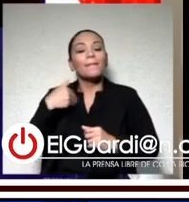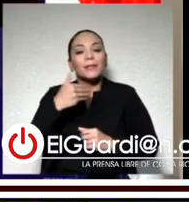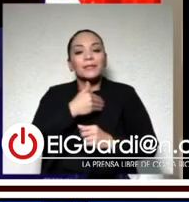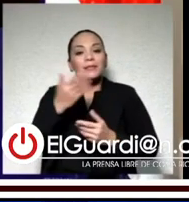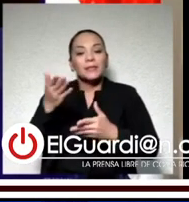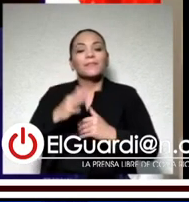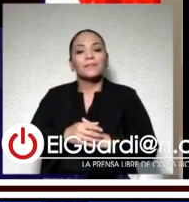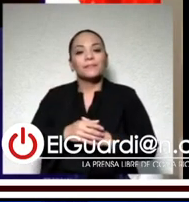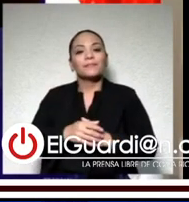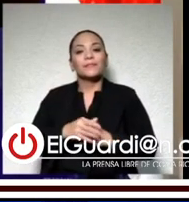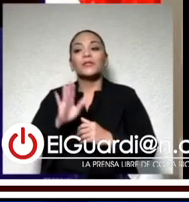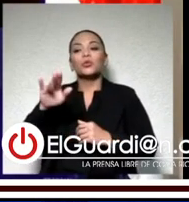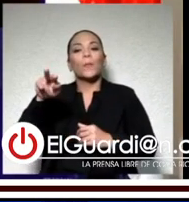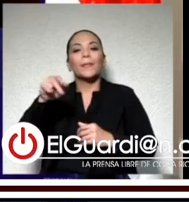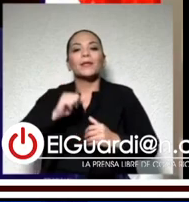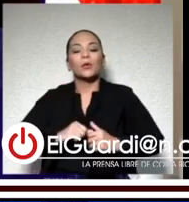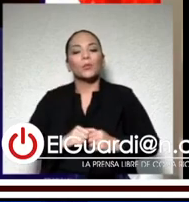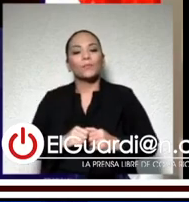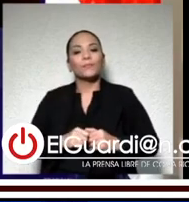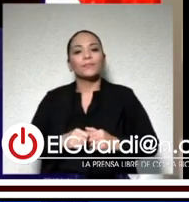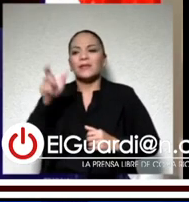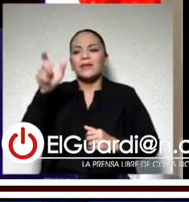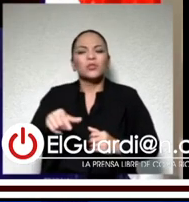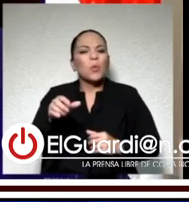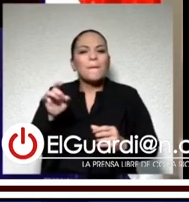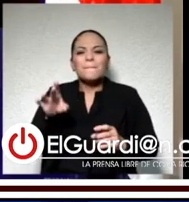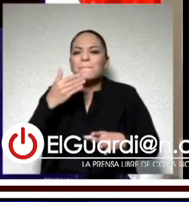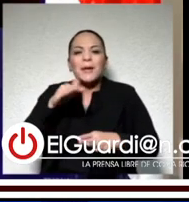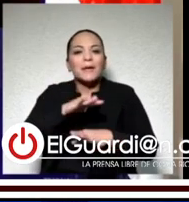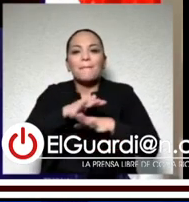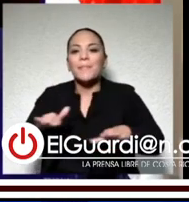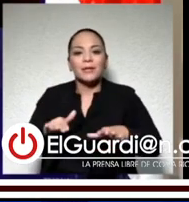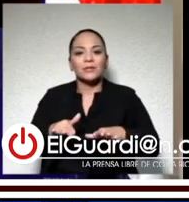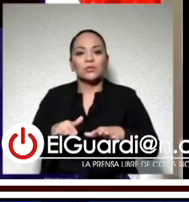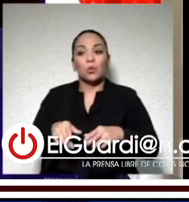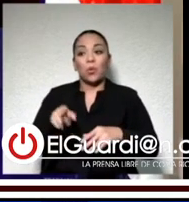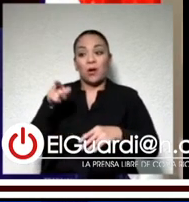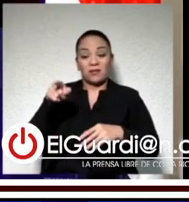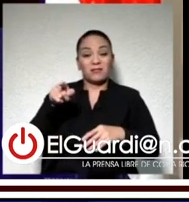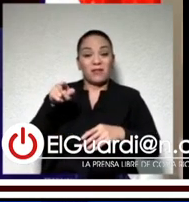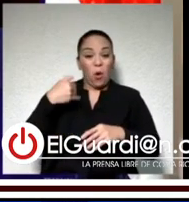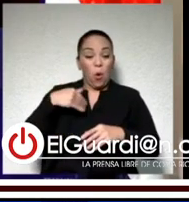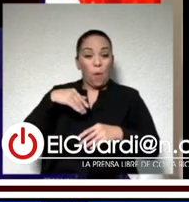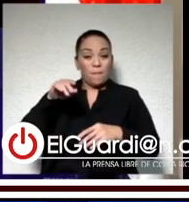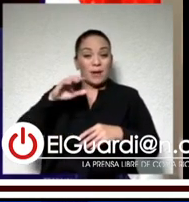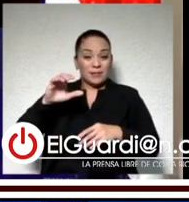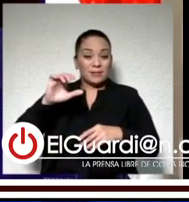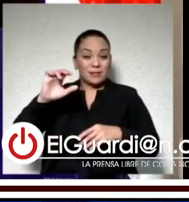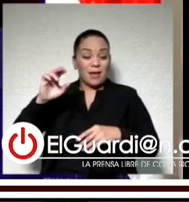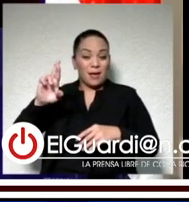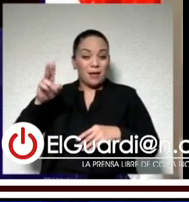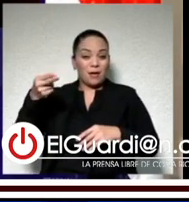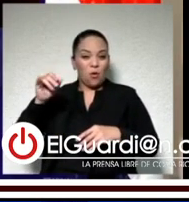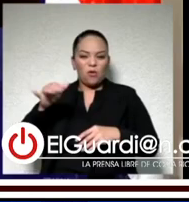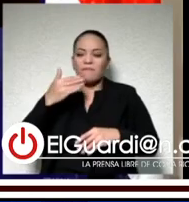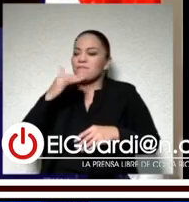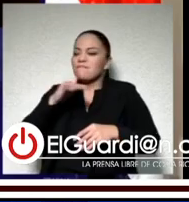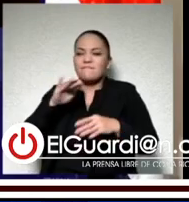ministra de su colega, que es un perverso, que tiene mala intención y dañadas costumbres.